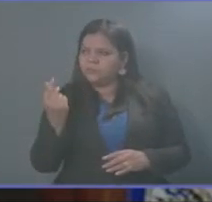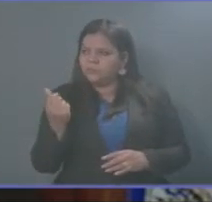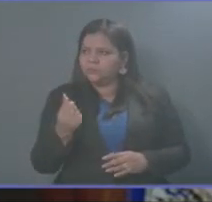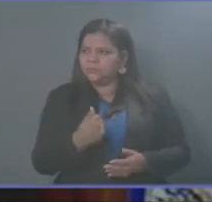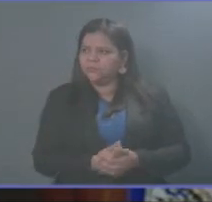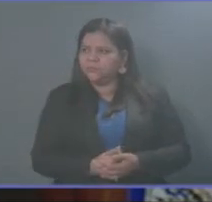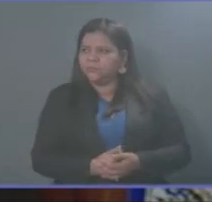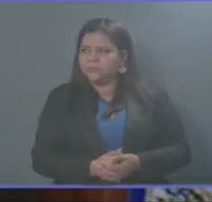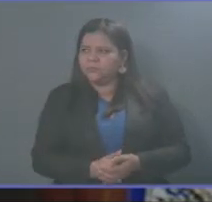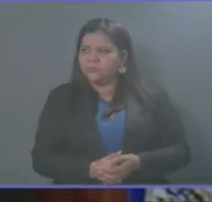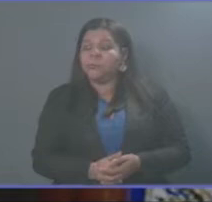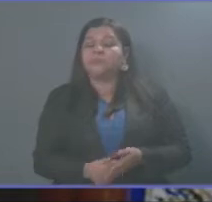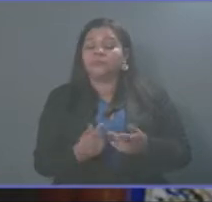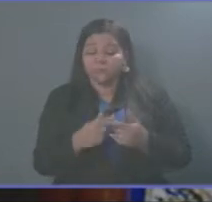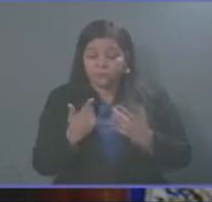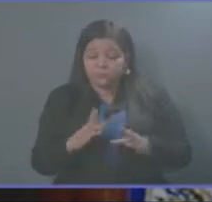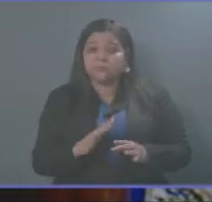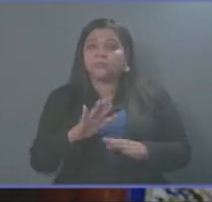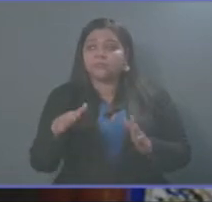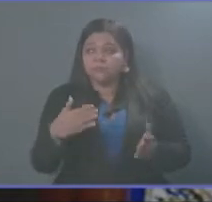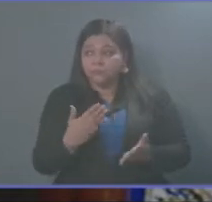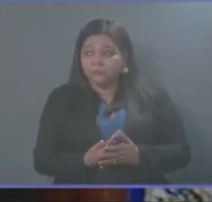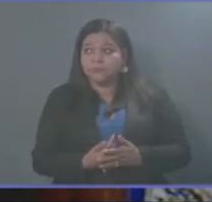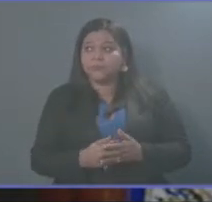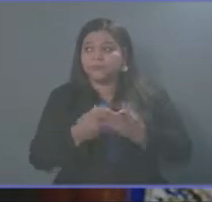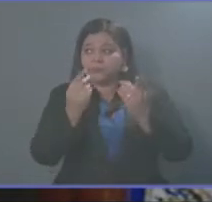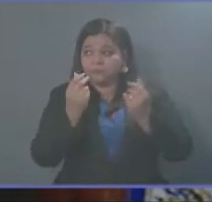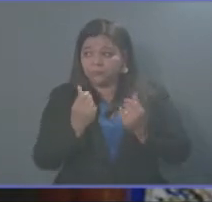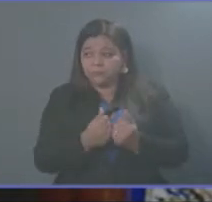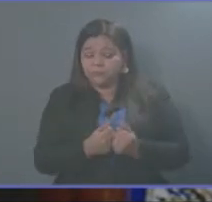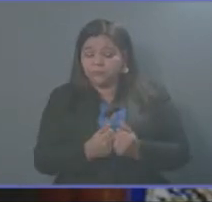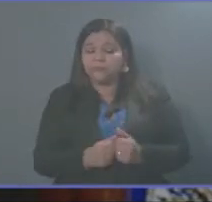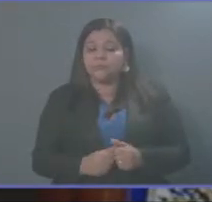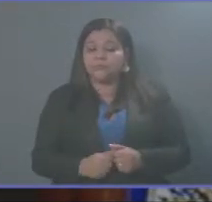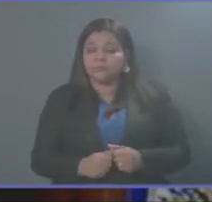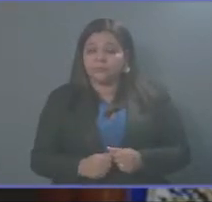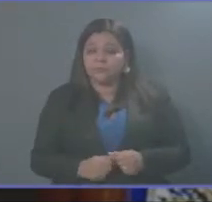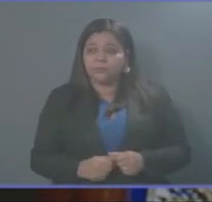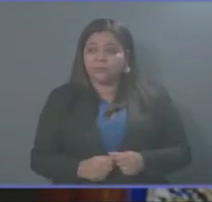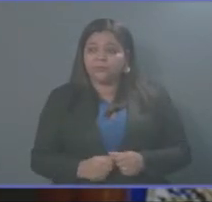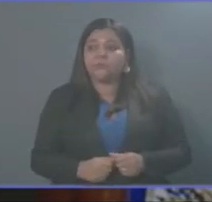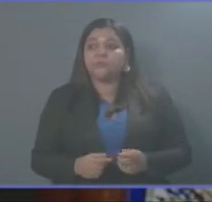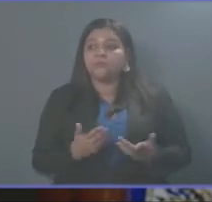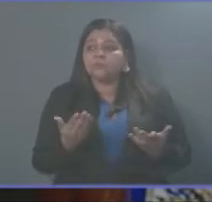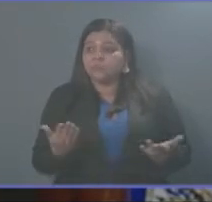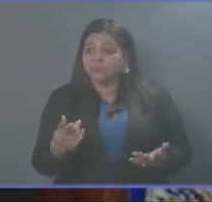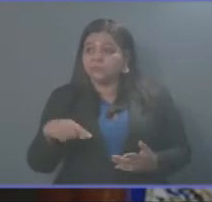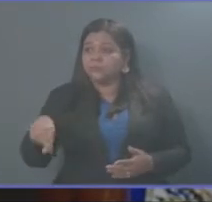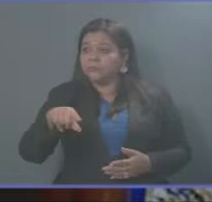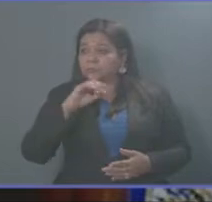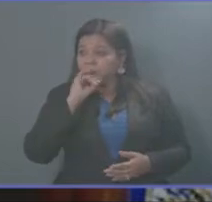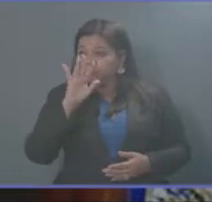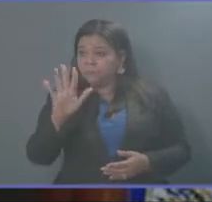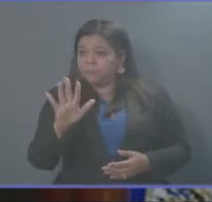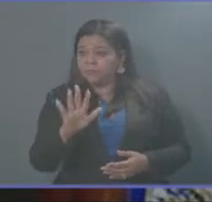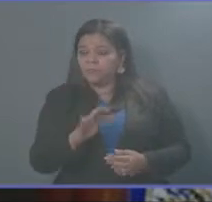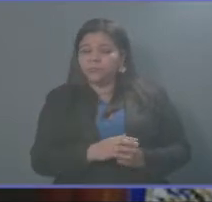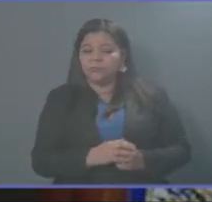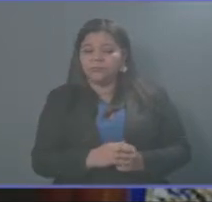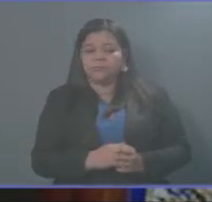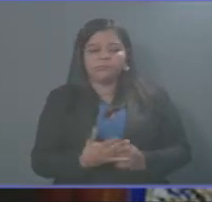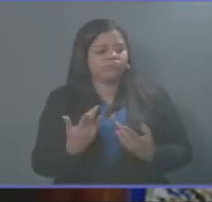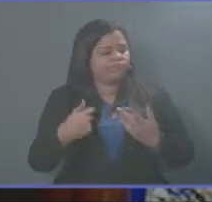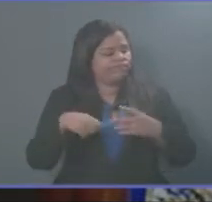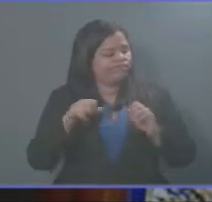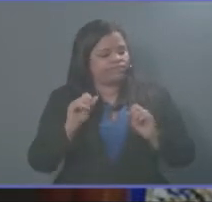han comprometido recursos sin tener un crédito presupuestario. Porque ellos manifestaron de que no se